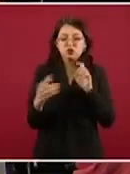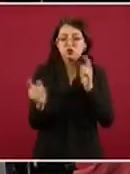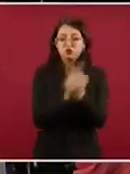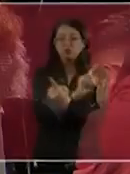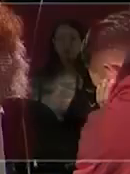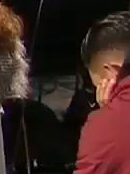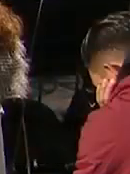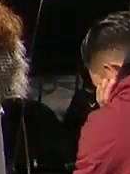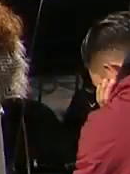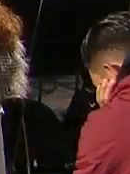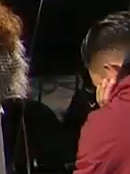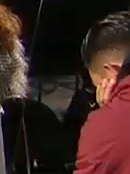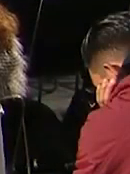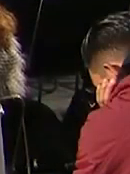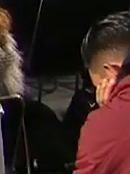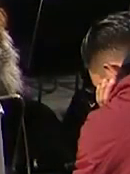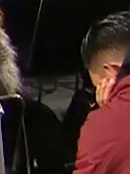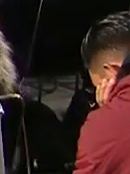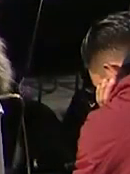De ahí